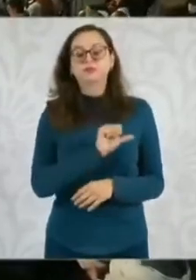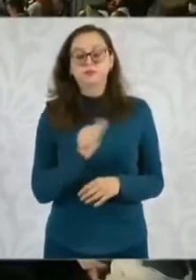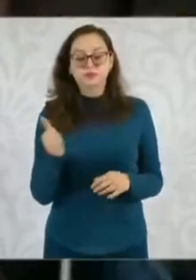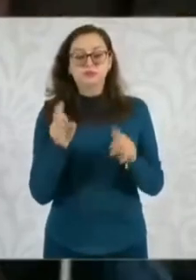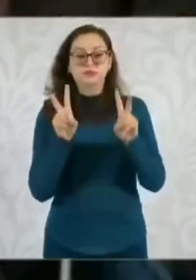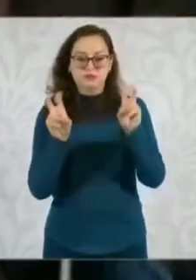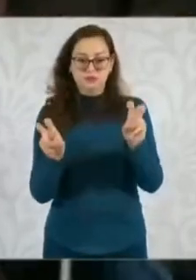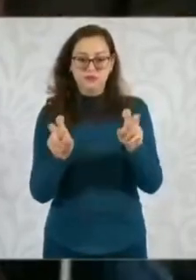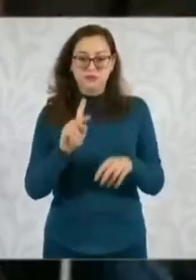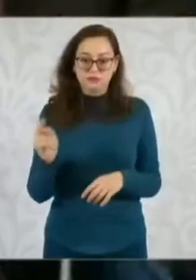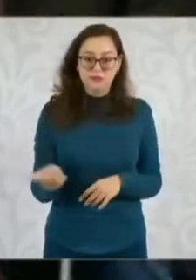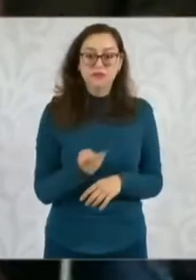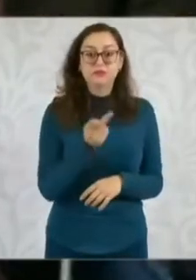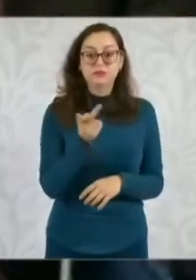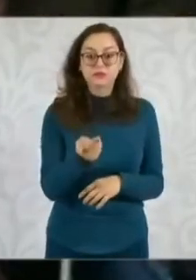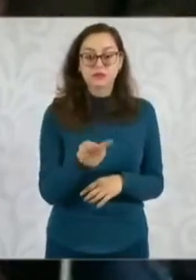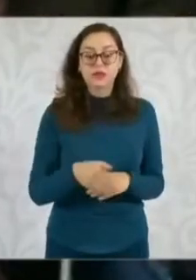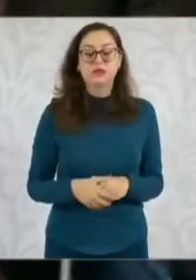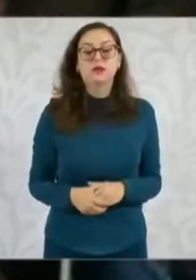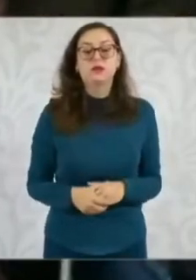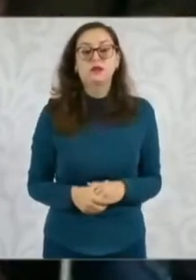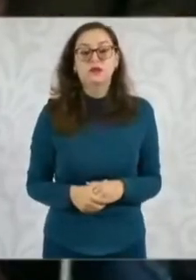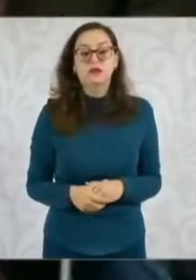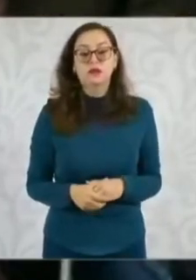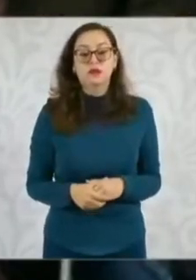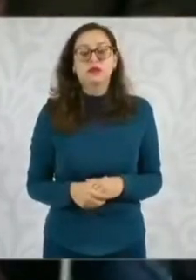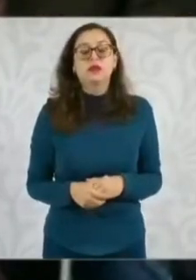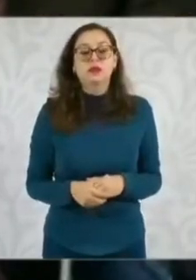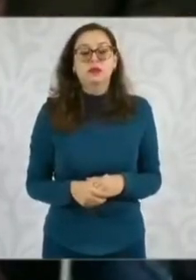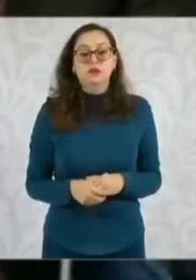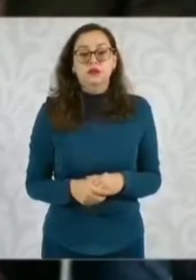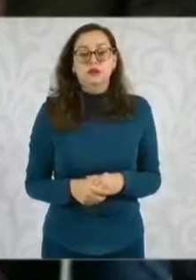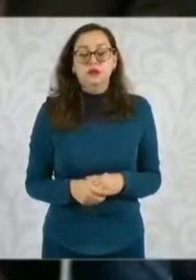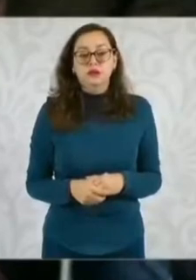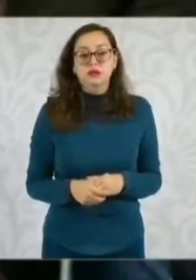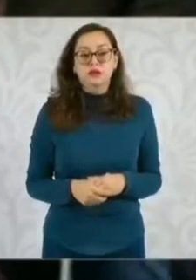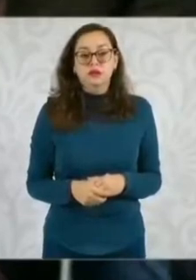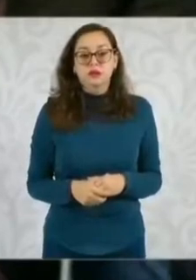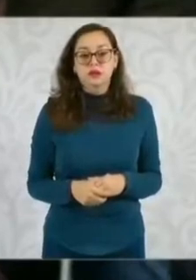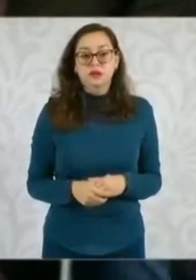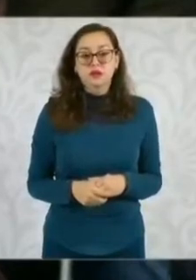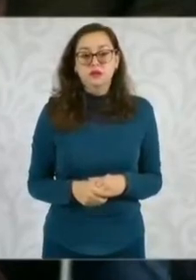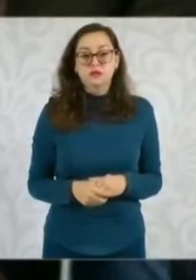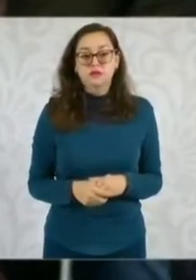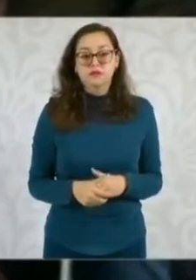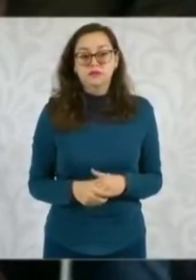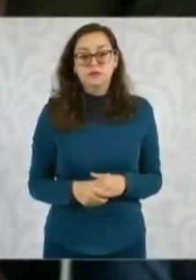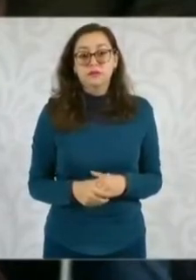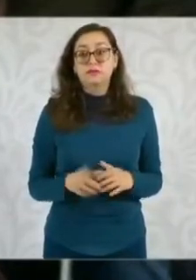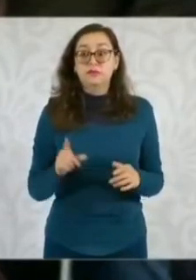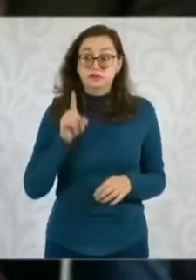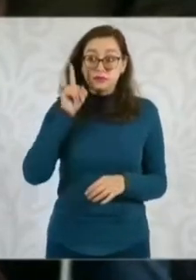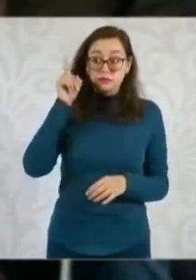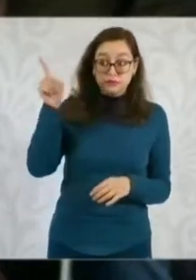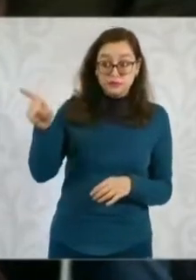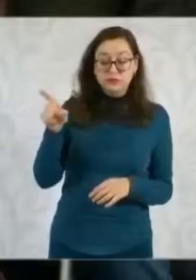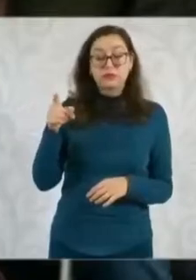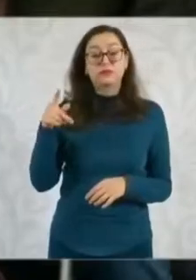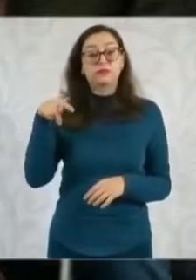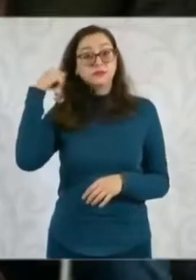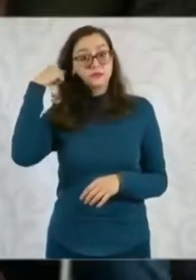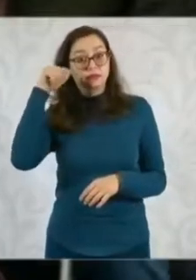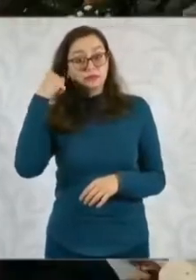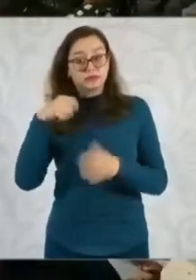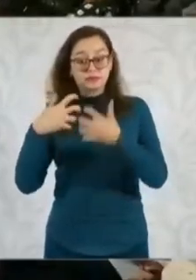preguntarle cuál es el informe que tiene al día de hoy en torno a la producción de la refinería Dos Bocas, doctora.